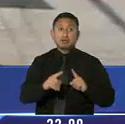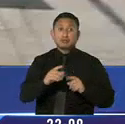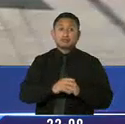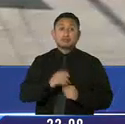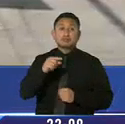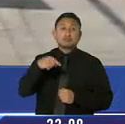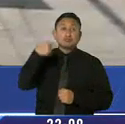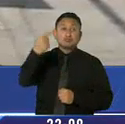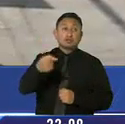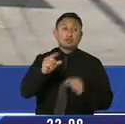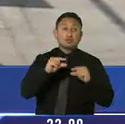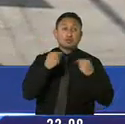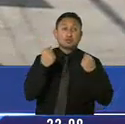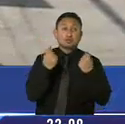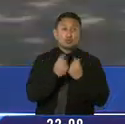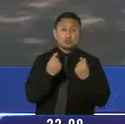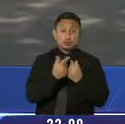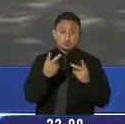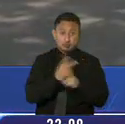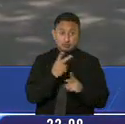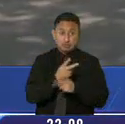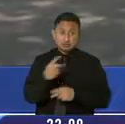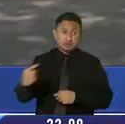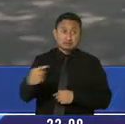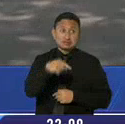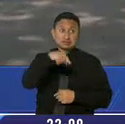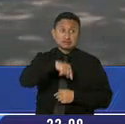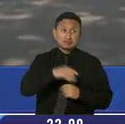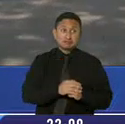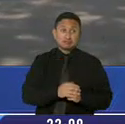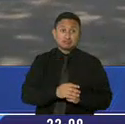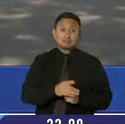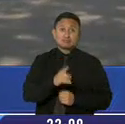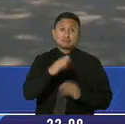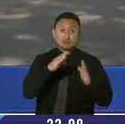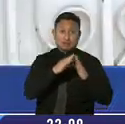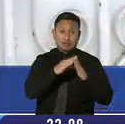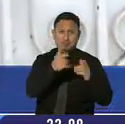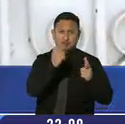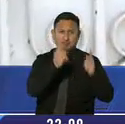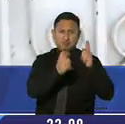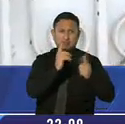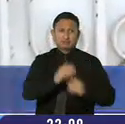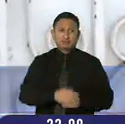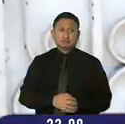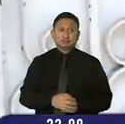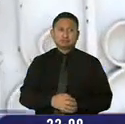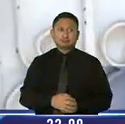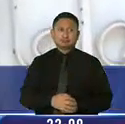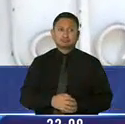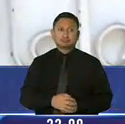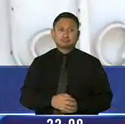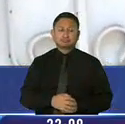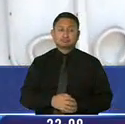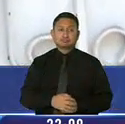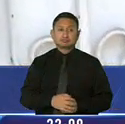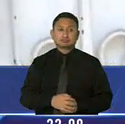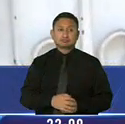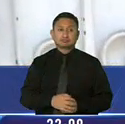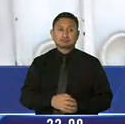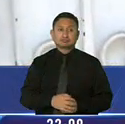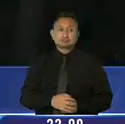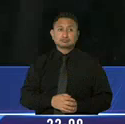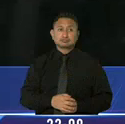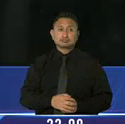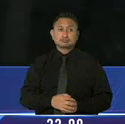grupos delincuenciales llegaron para disparar en su domicilio. O sea, un hueco me hicieron, pero el resto de balas no pegaron ahí.